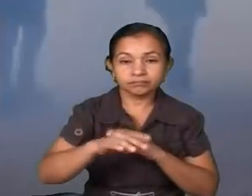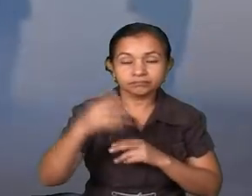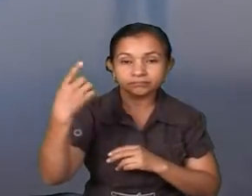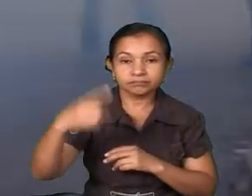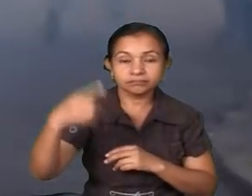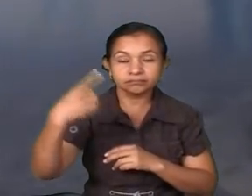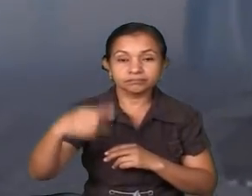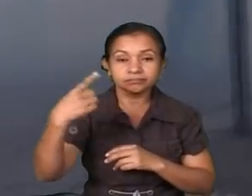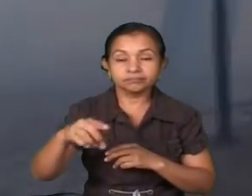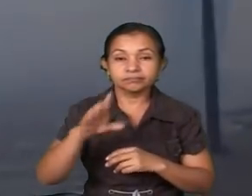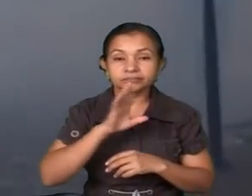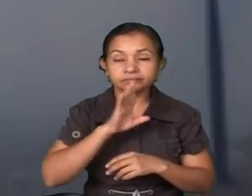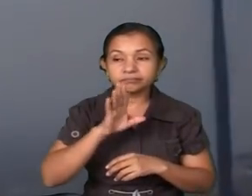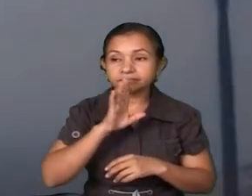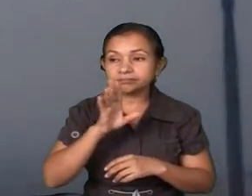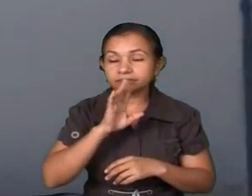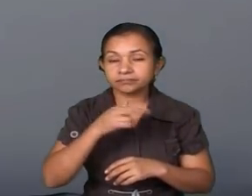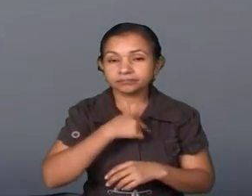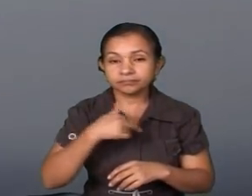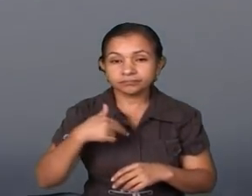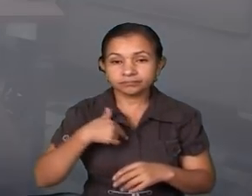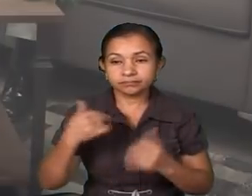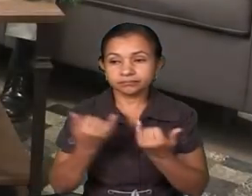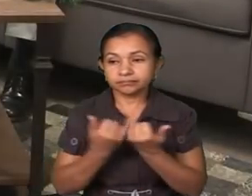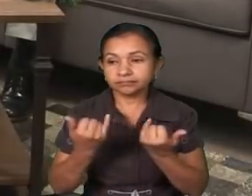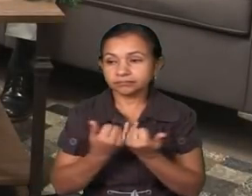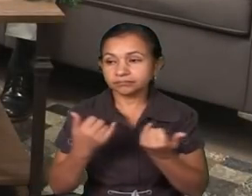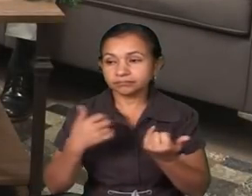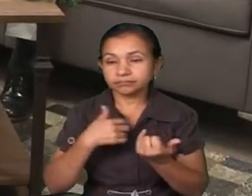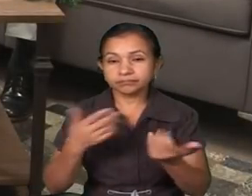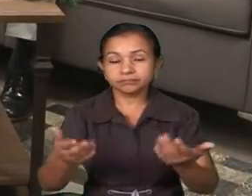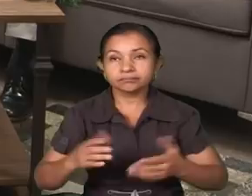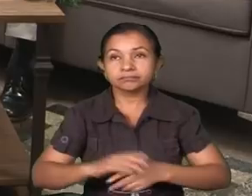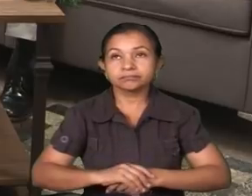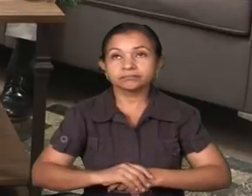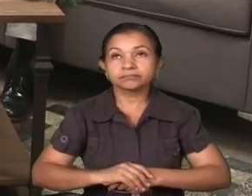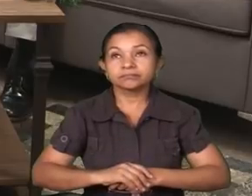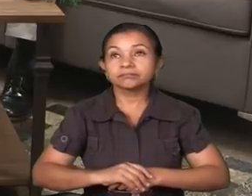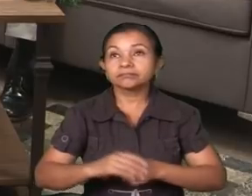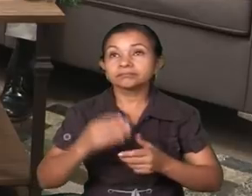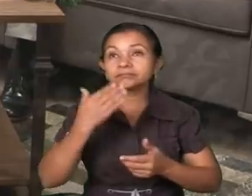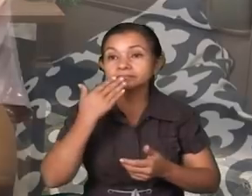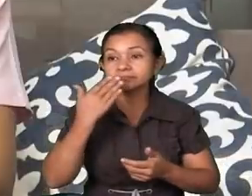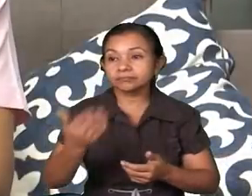derechos, negociando inclusive su salario a partir de las necesidades sociales. Bueno,